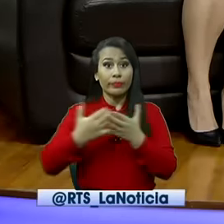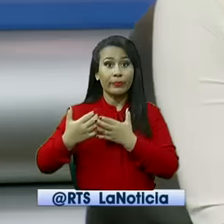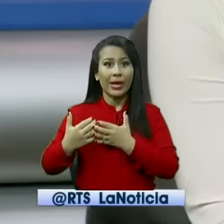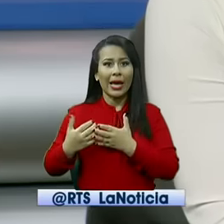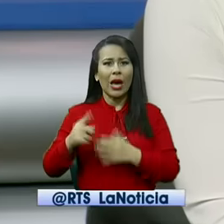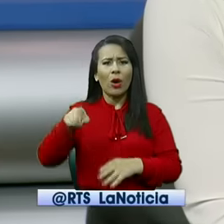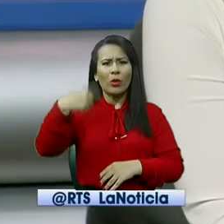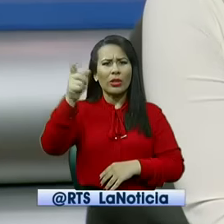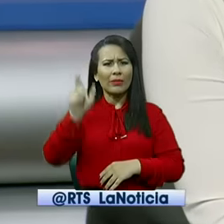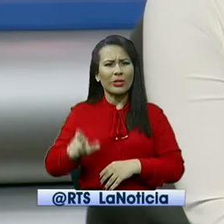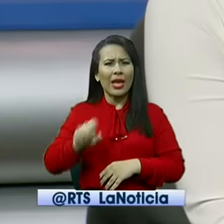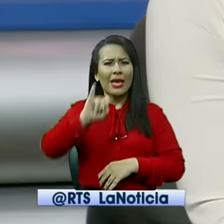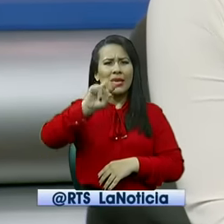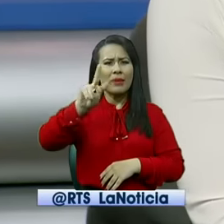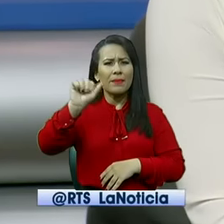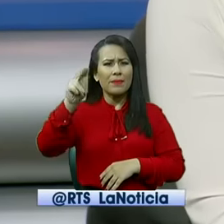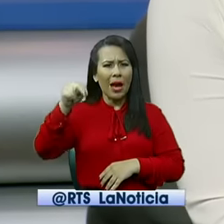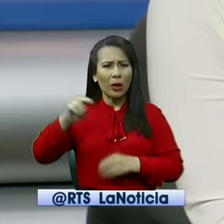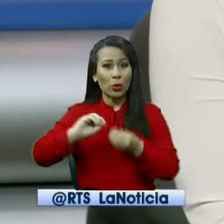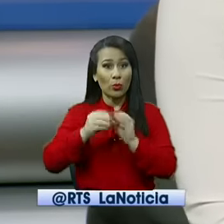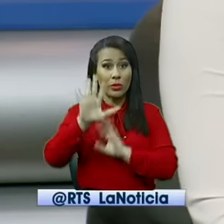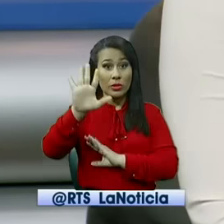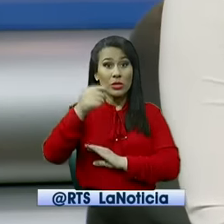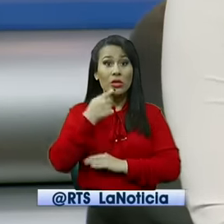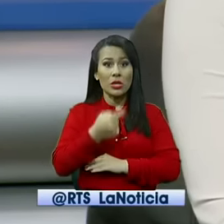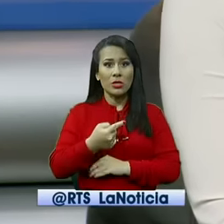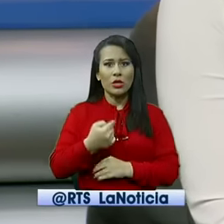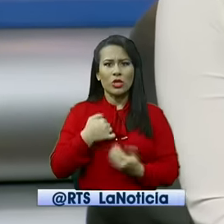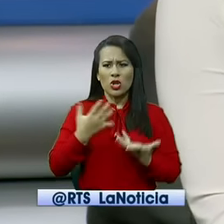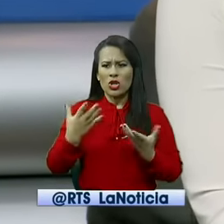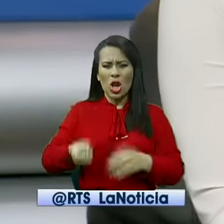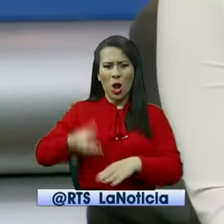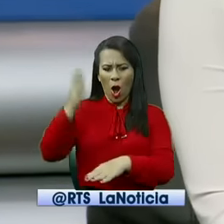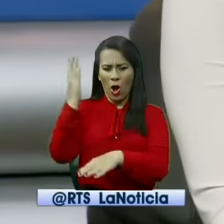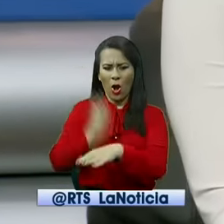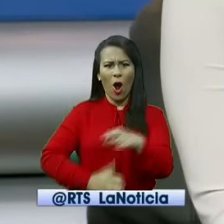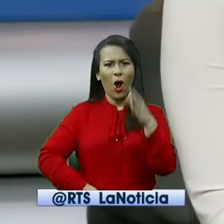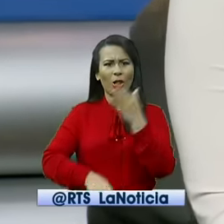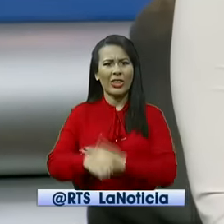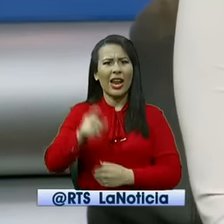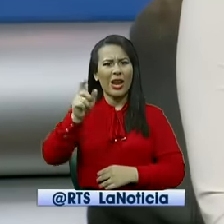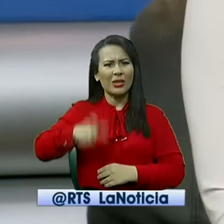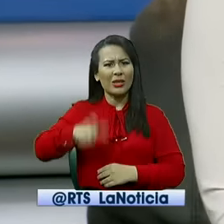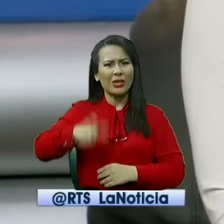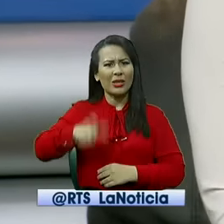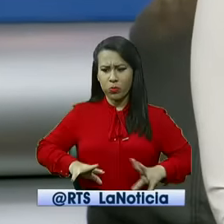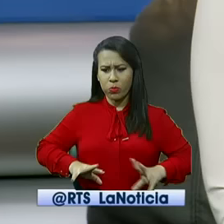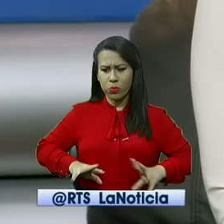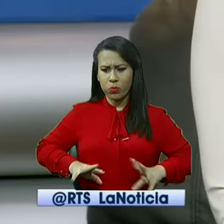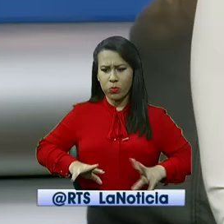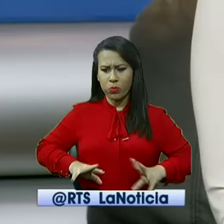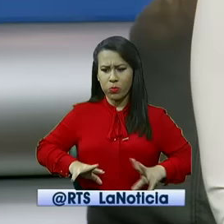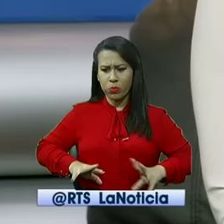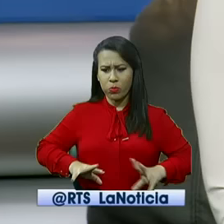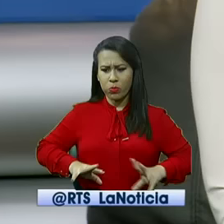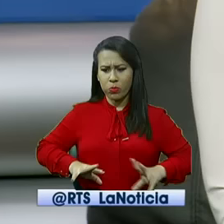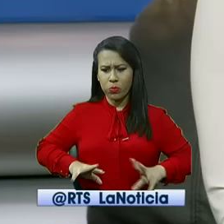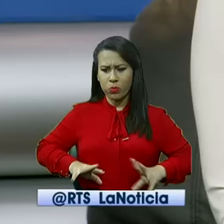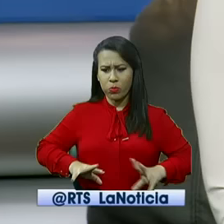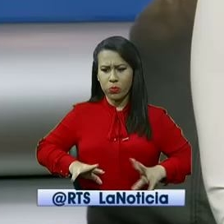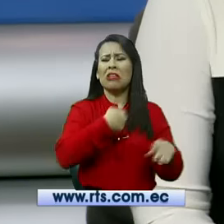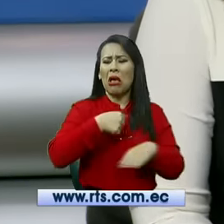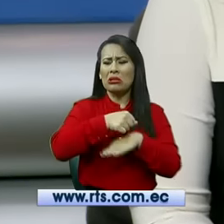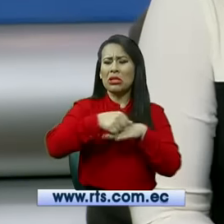doctor Iván espinel y él sostuvo que le va a cortar las manos a los corruptos esto con la denominada ley bisturí que